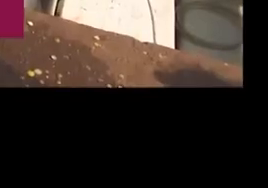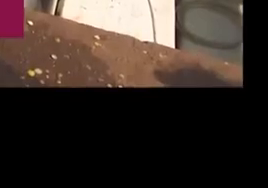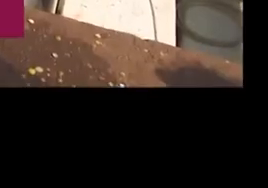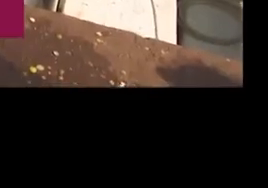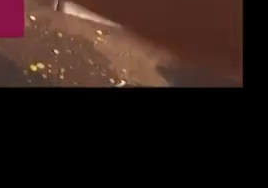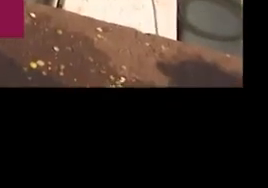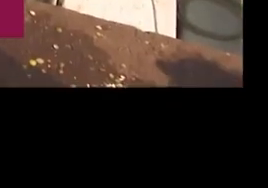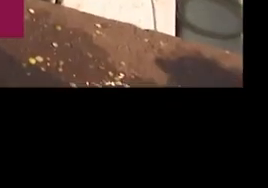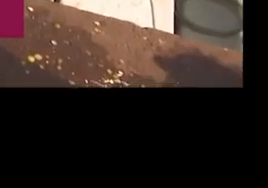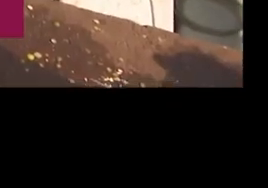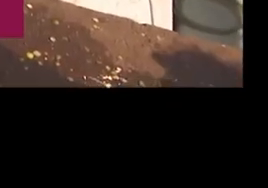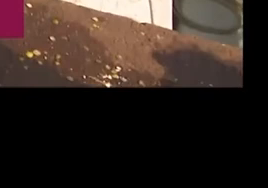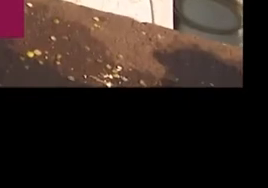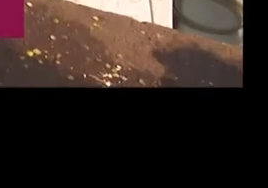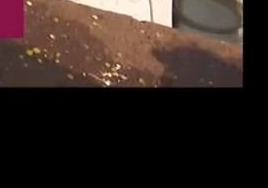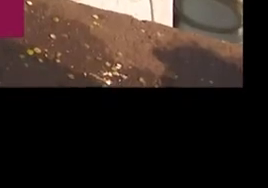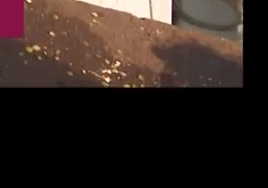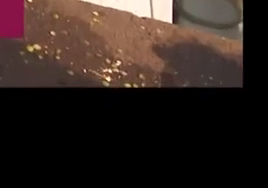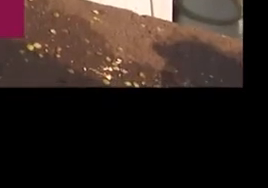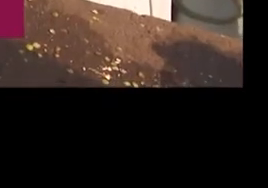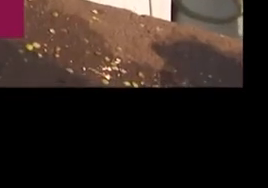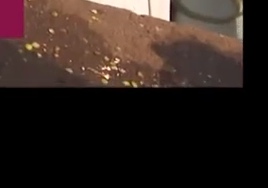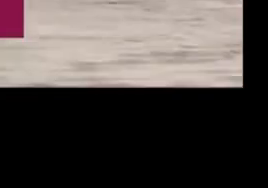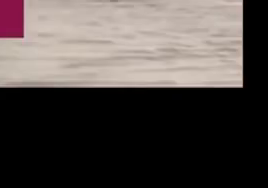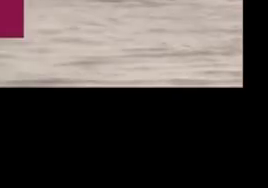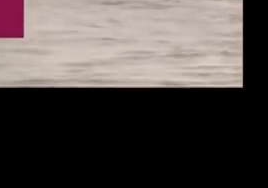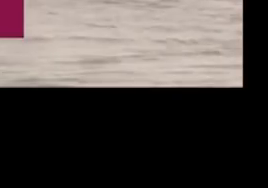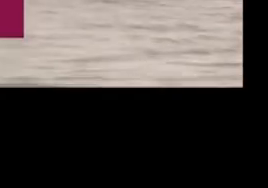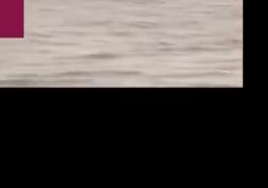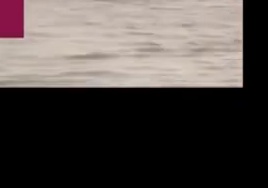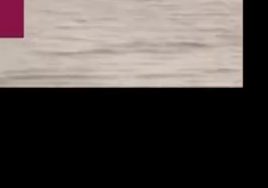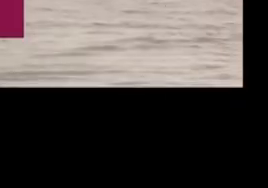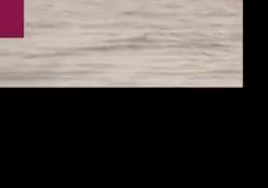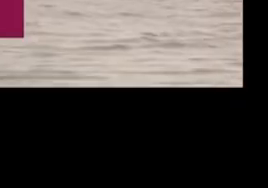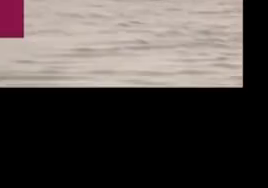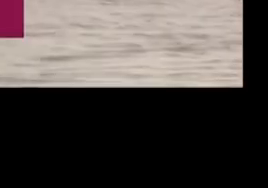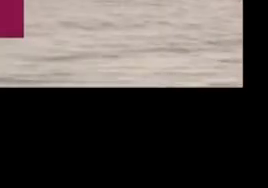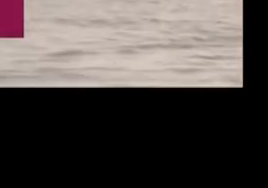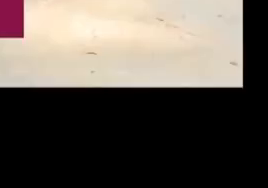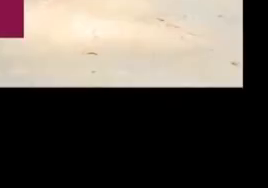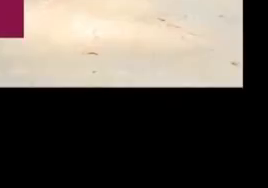siguiendo la huella del amor divino.